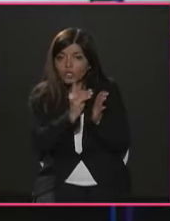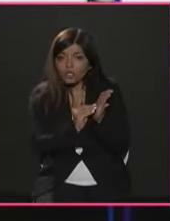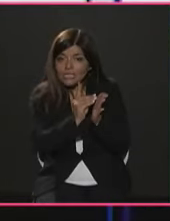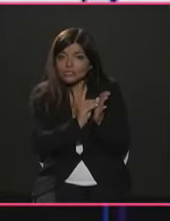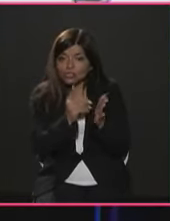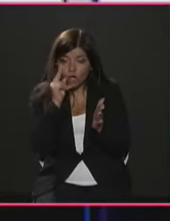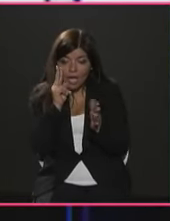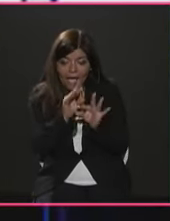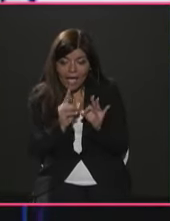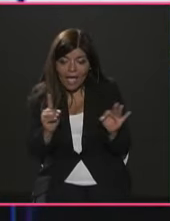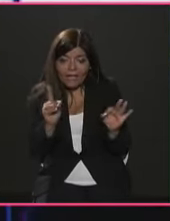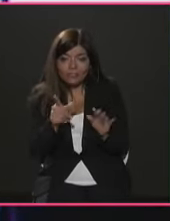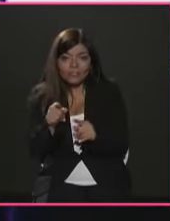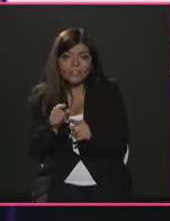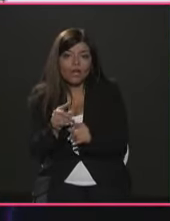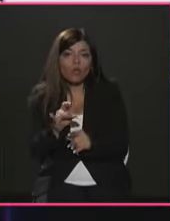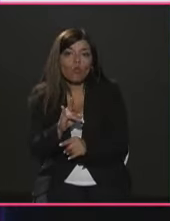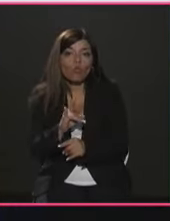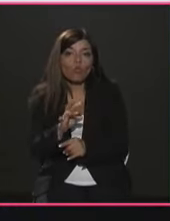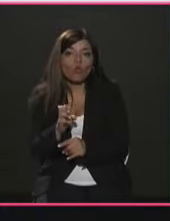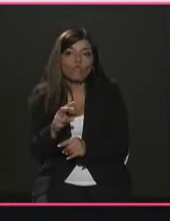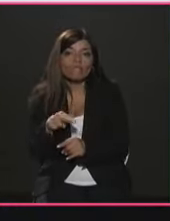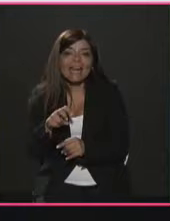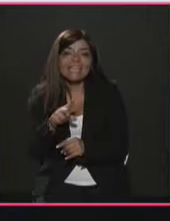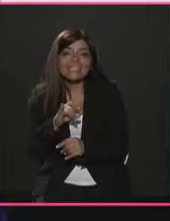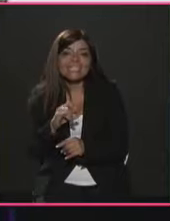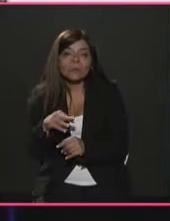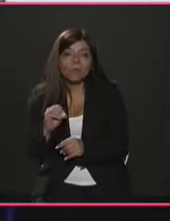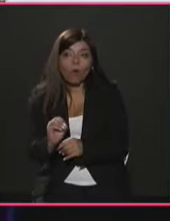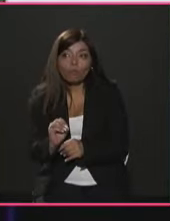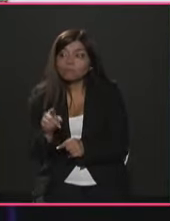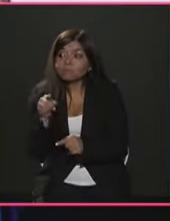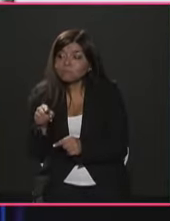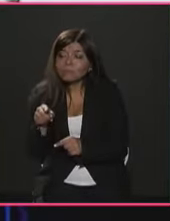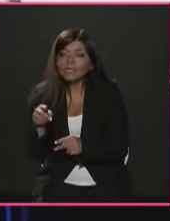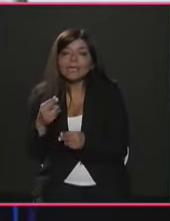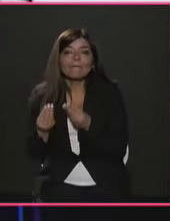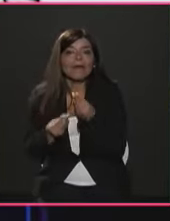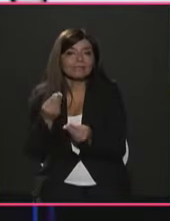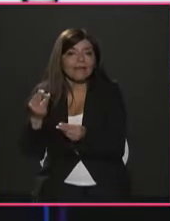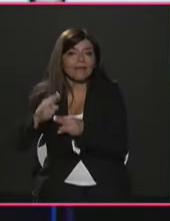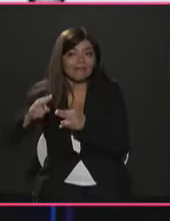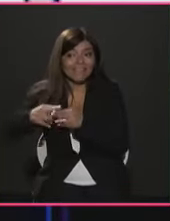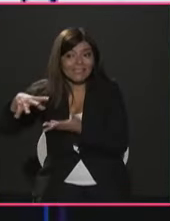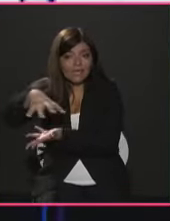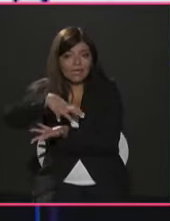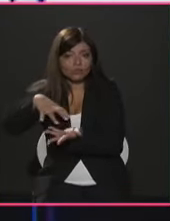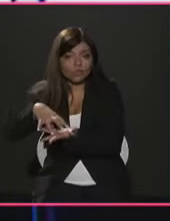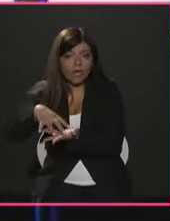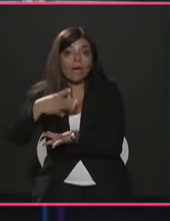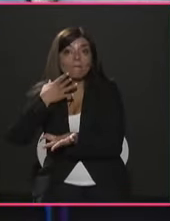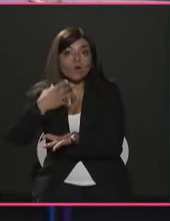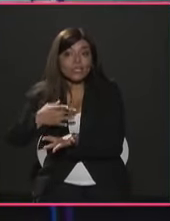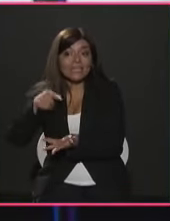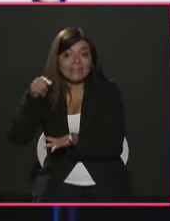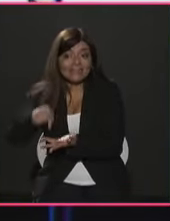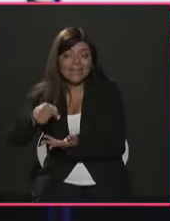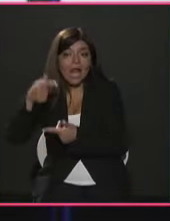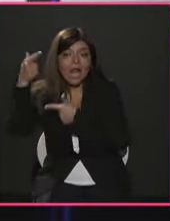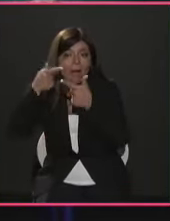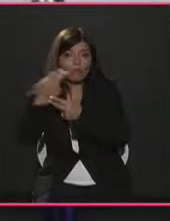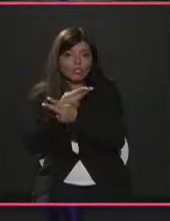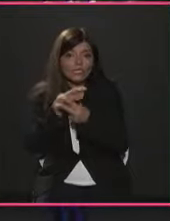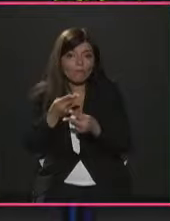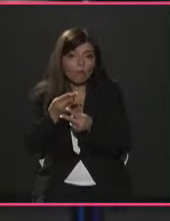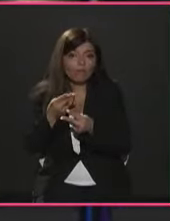ver relativo con la ciudad y por qué Porque efectivamente la política y la política